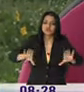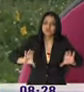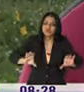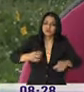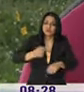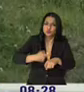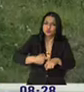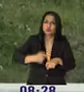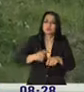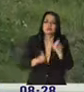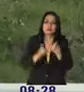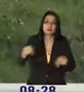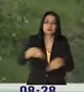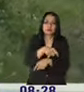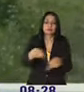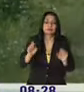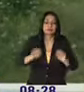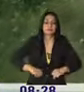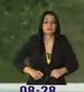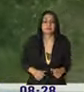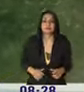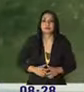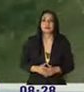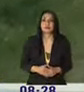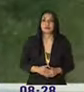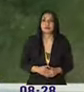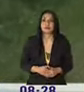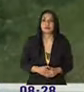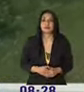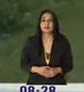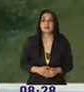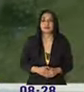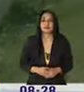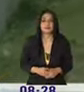para todas las personas. En Quito informó Andrea Valareso.